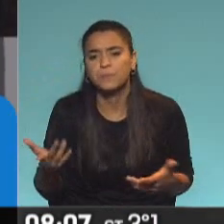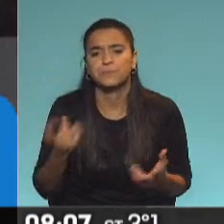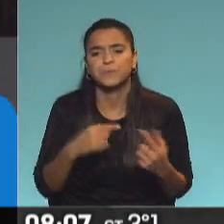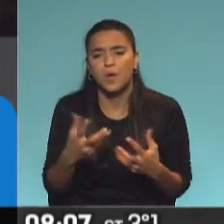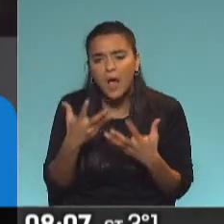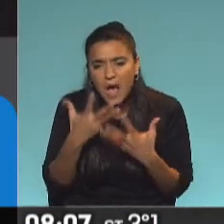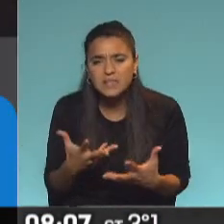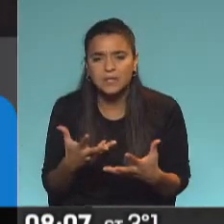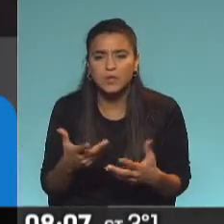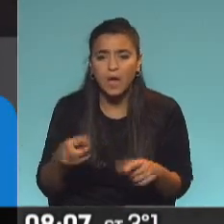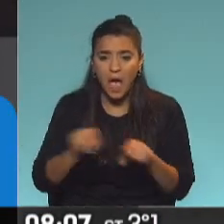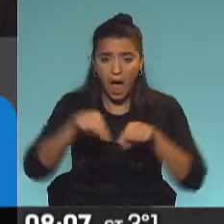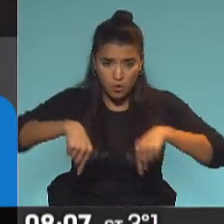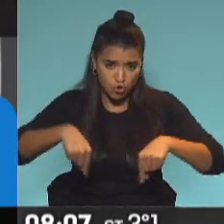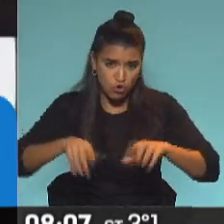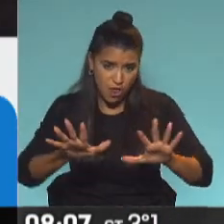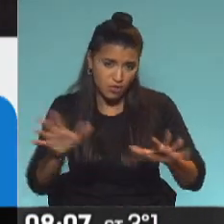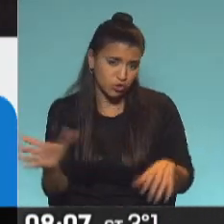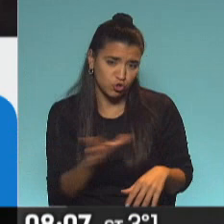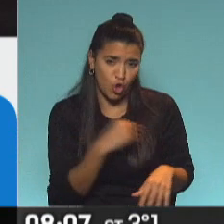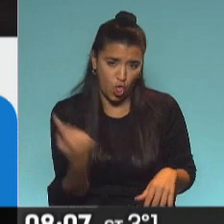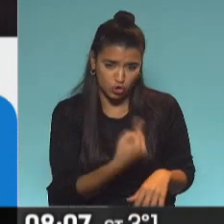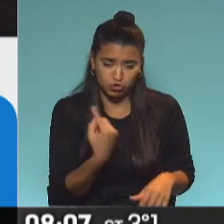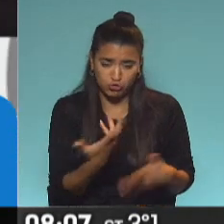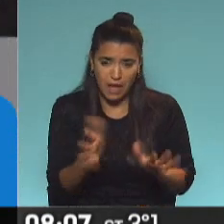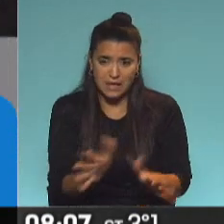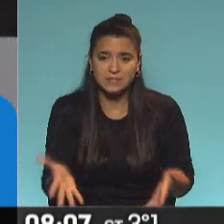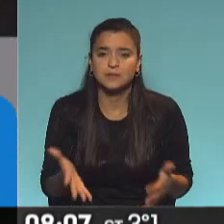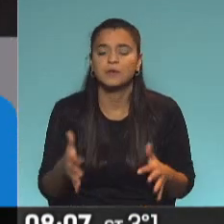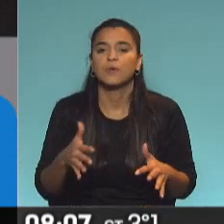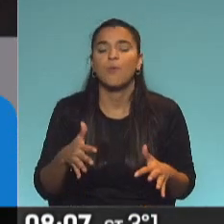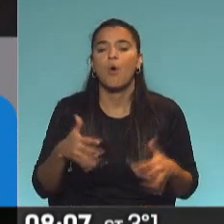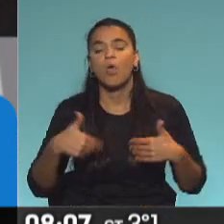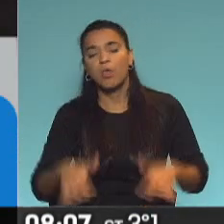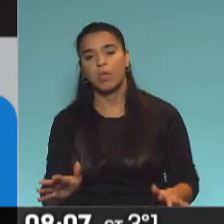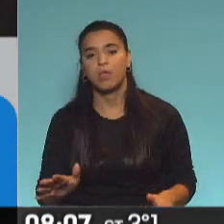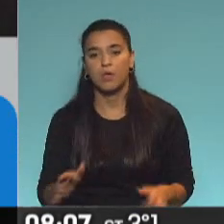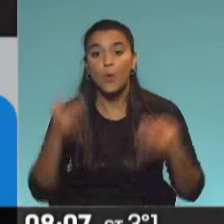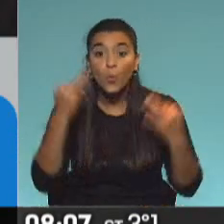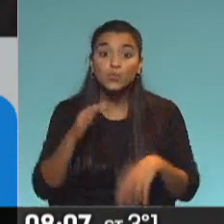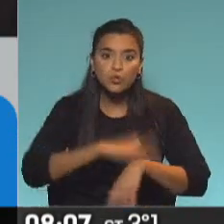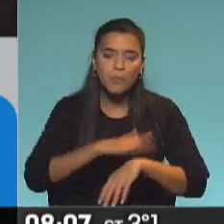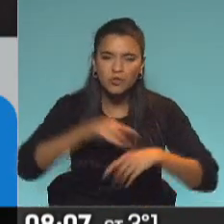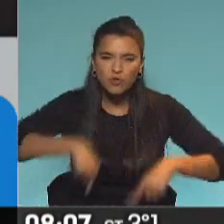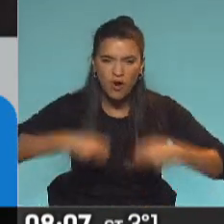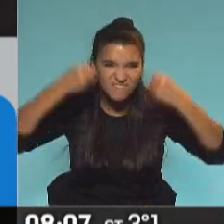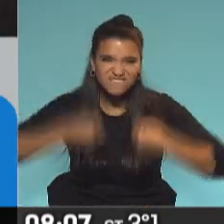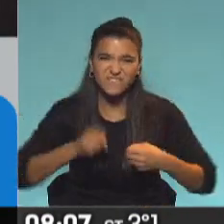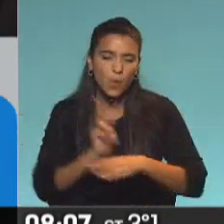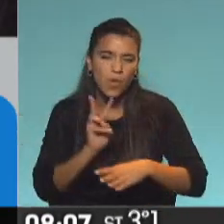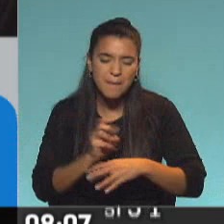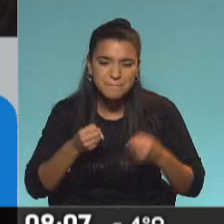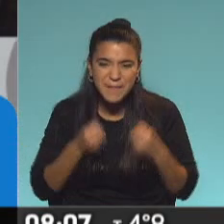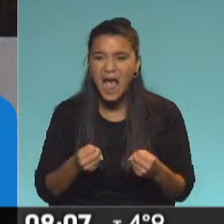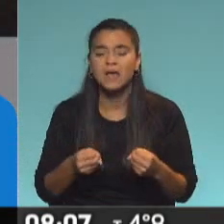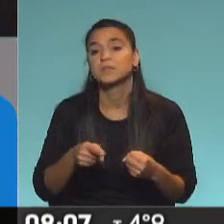está cansado, que es un poco lo que estamos ahora todos, bajamos la guardia. Justo en el momento que tenemos que cuidarnos más, bajamos